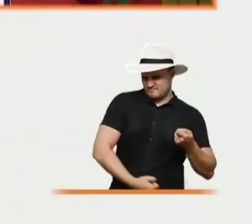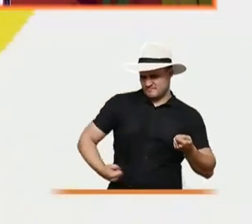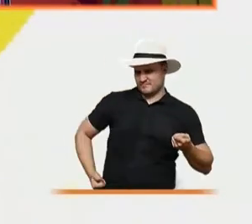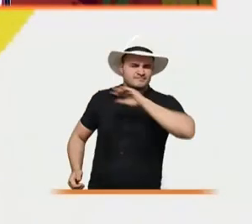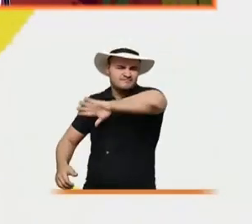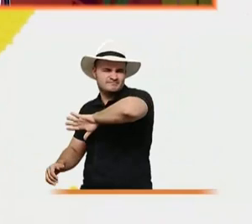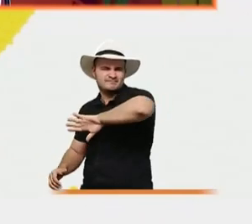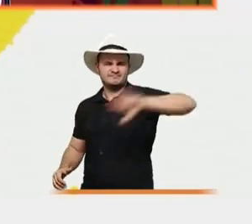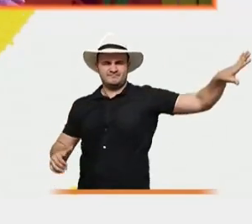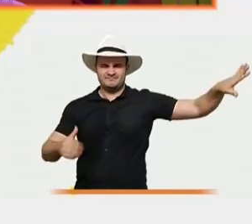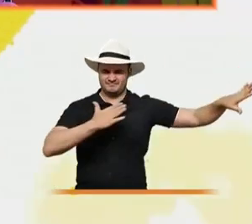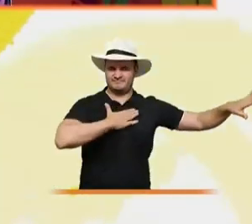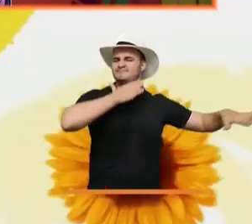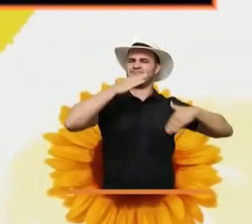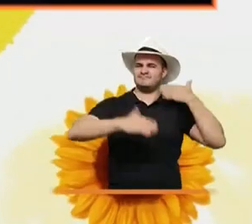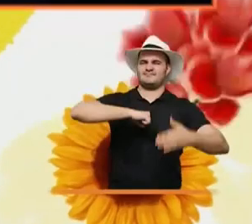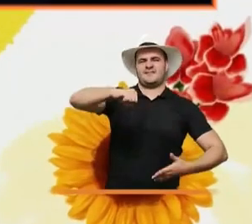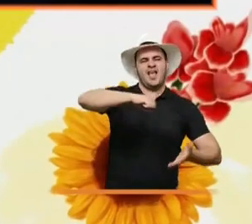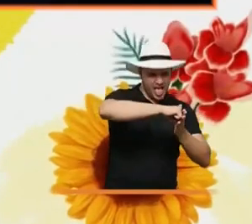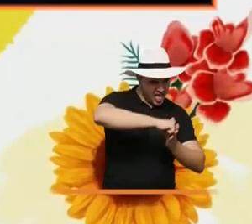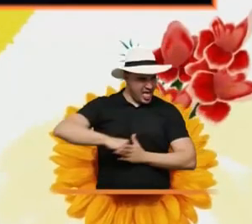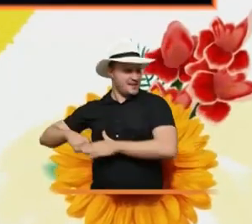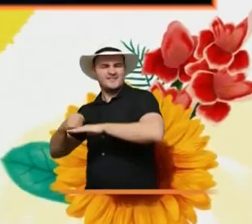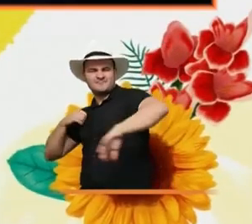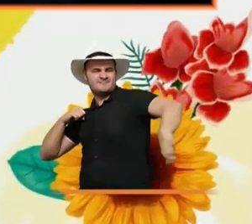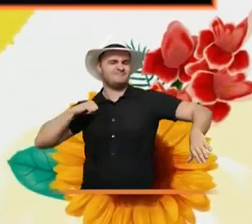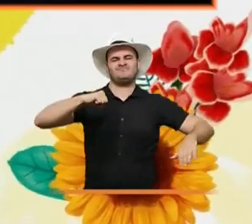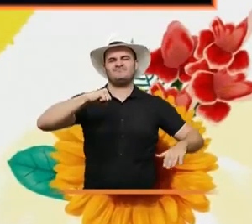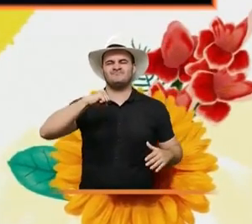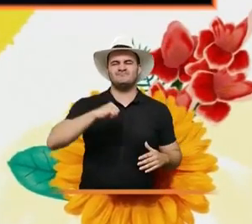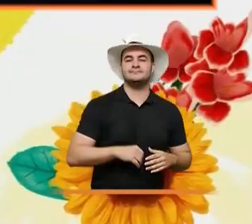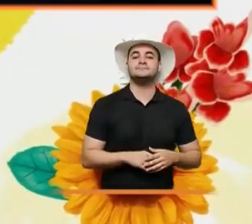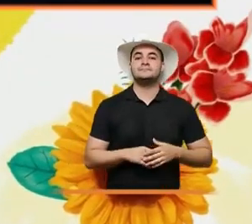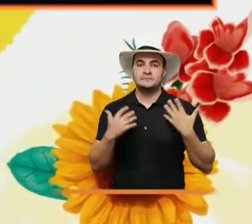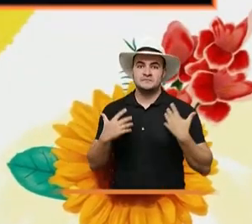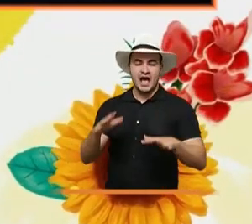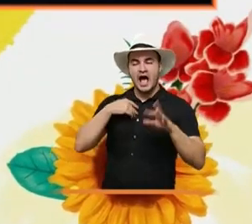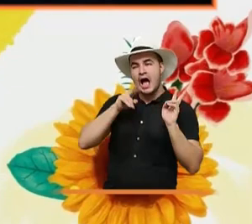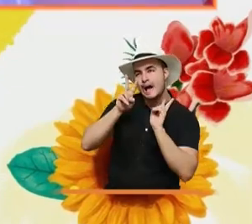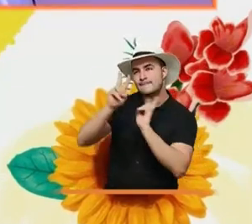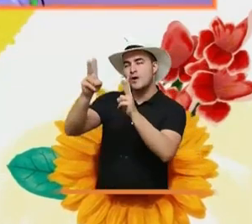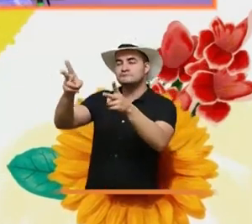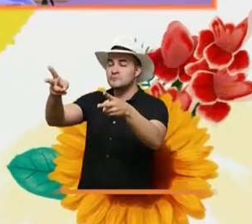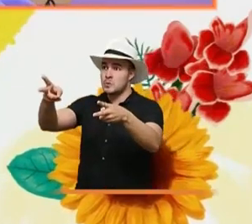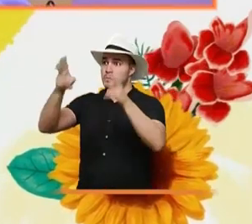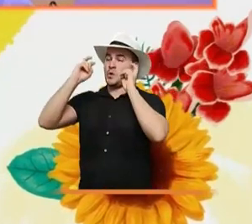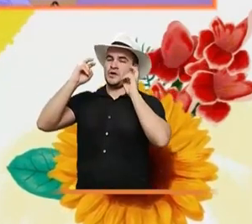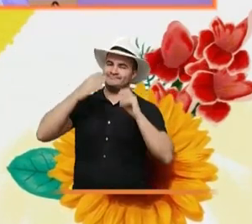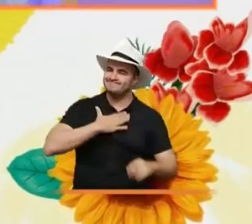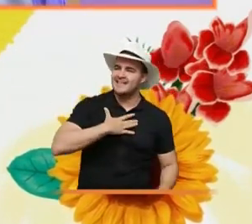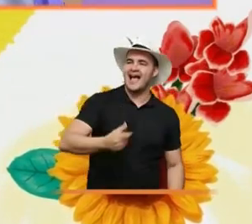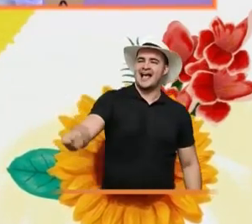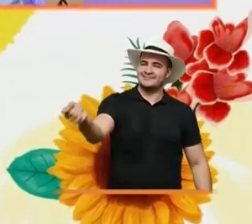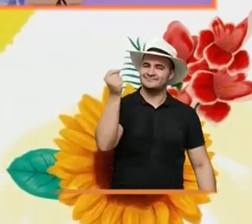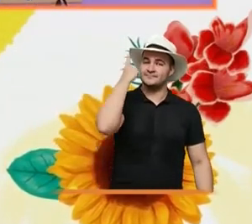y arrebata su derecho yo ya me pide la imagen y es que yo soy un